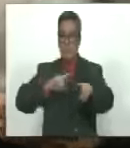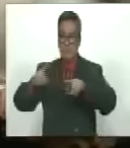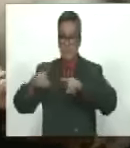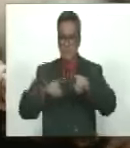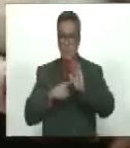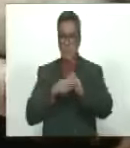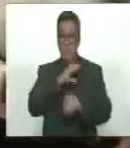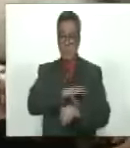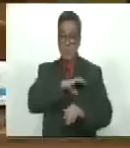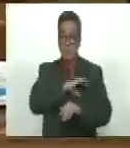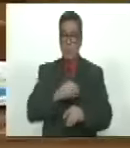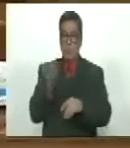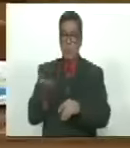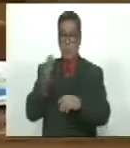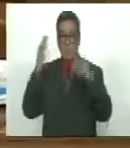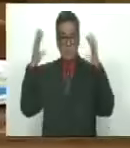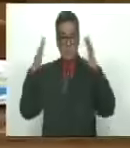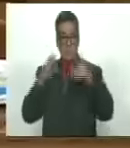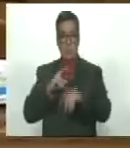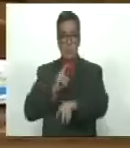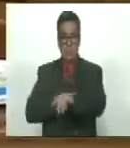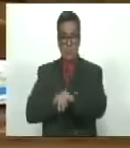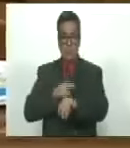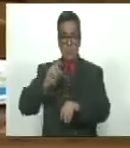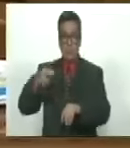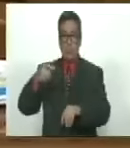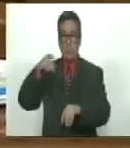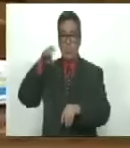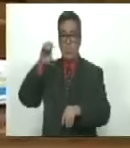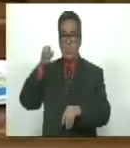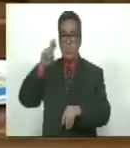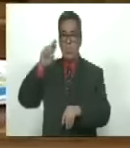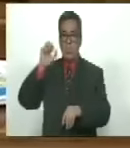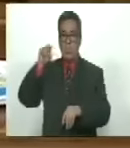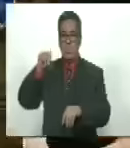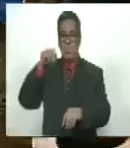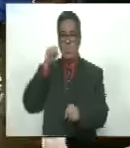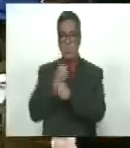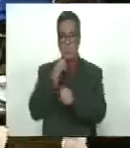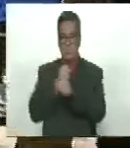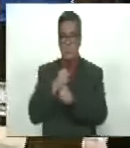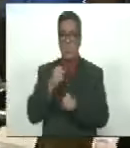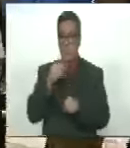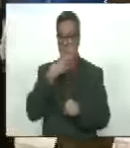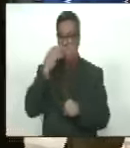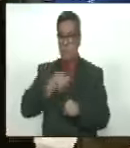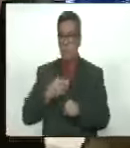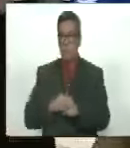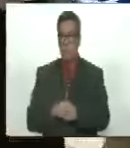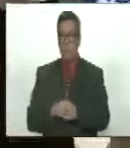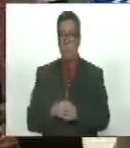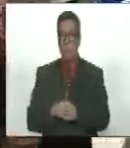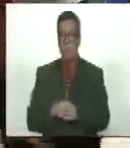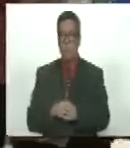importante comisión. También un aplauso para el doctor Germán Escarrá, que ha hecho un extraordinario trabajo.